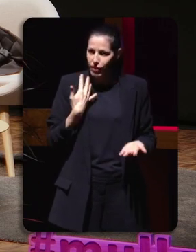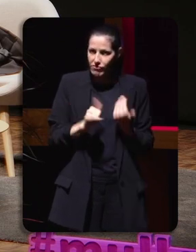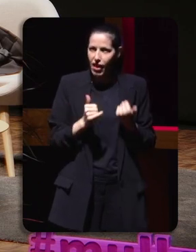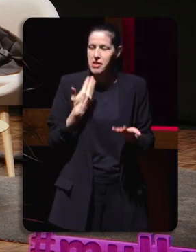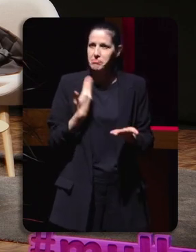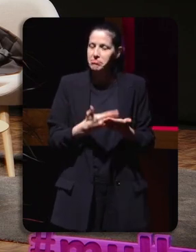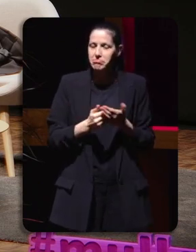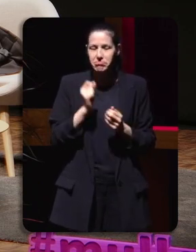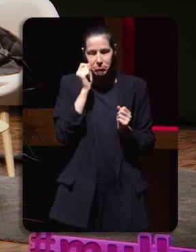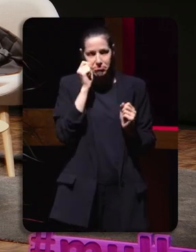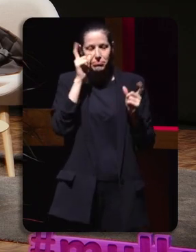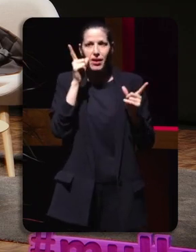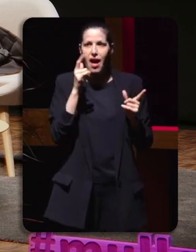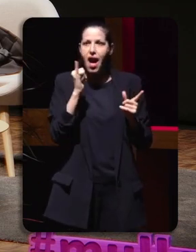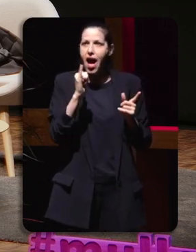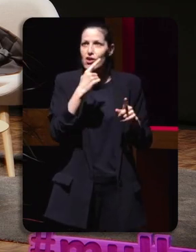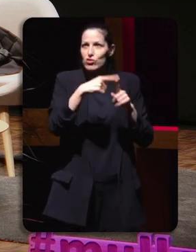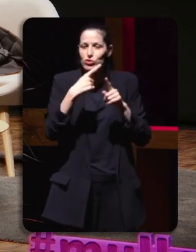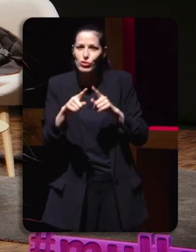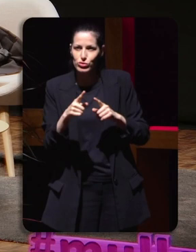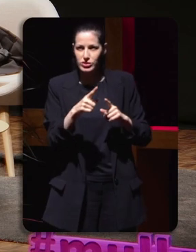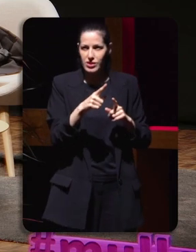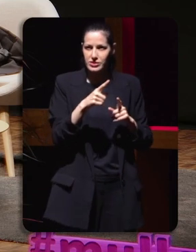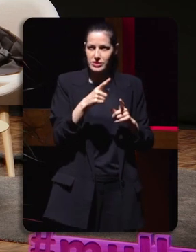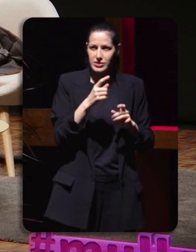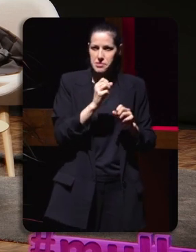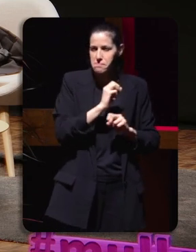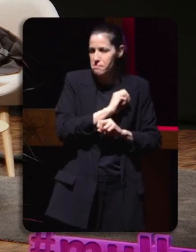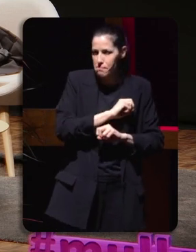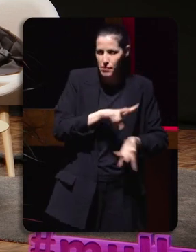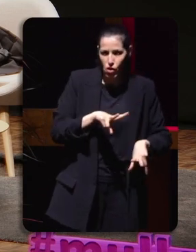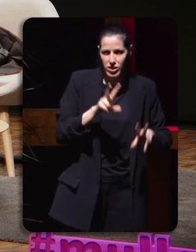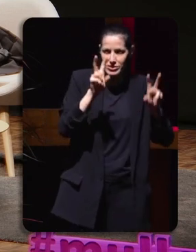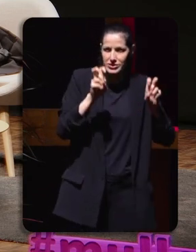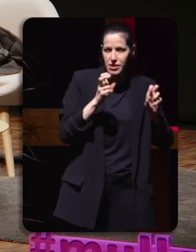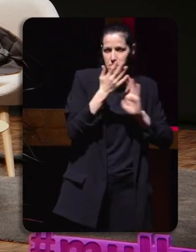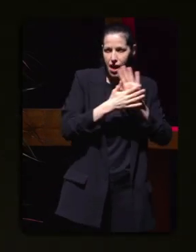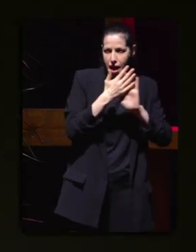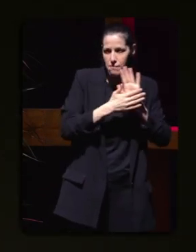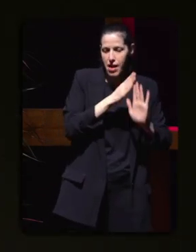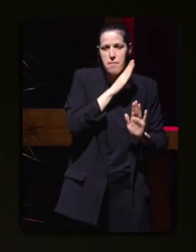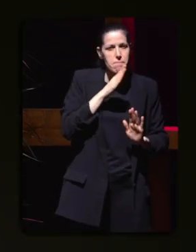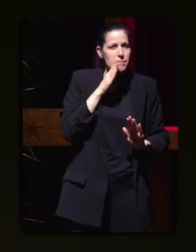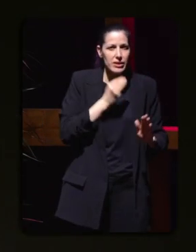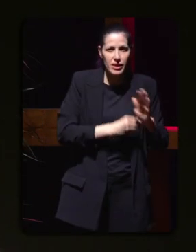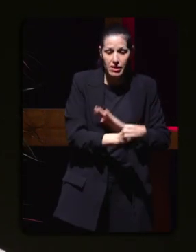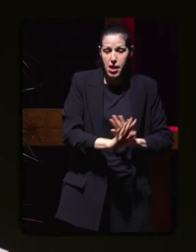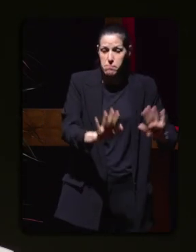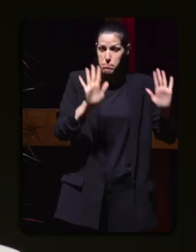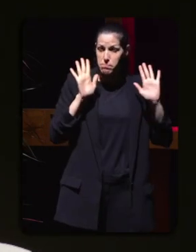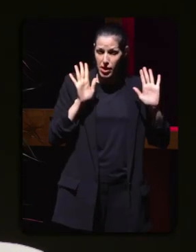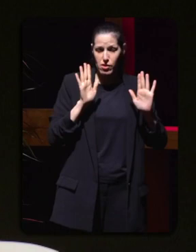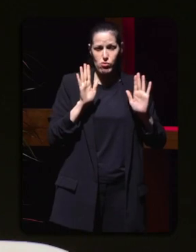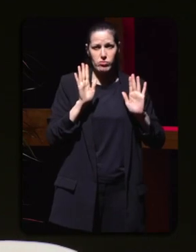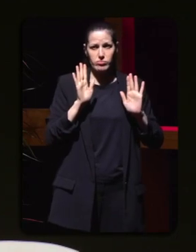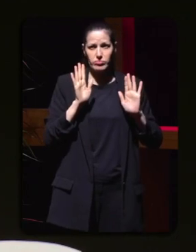hay algo peor que hablar de maternidad Y es que lo haga una mujer O sea ya el tema pero bueno si por lo menos lo habla